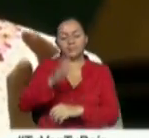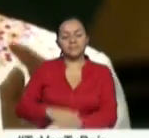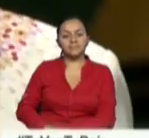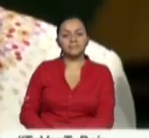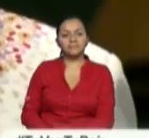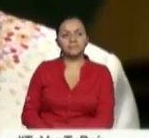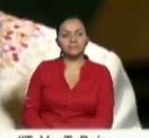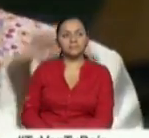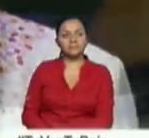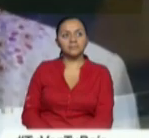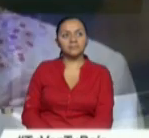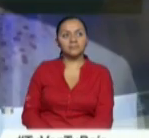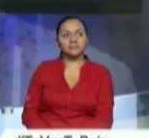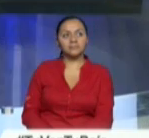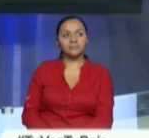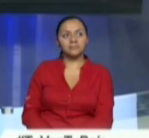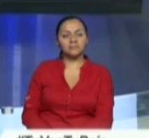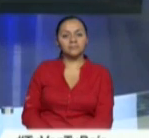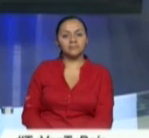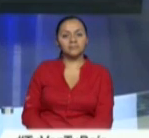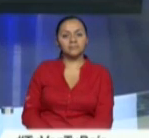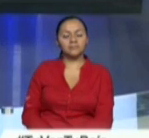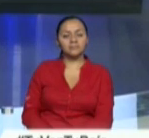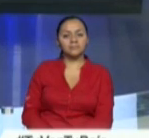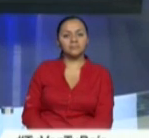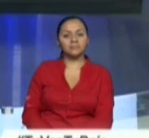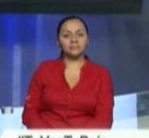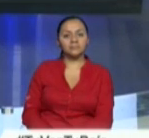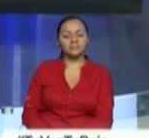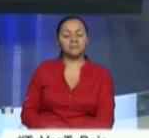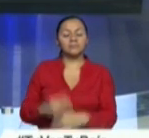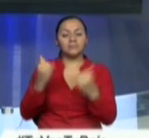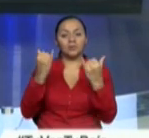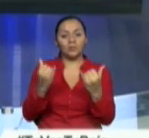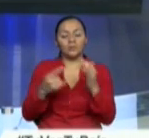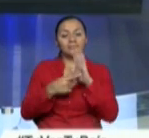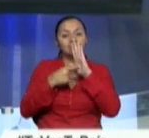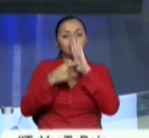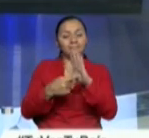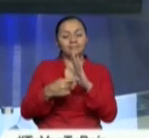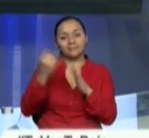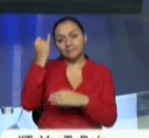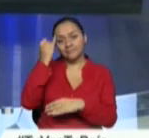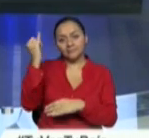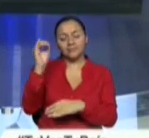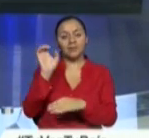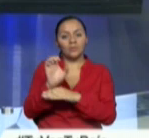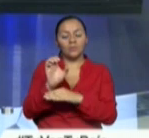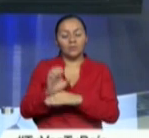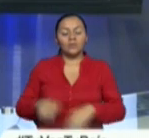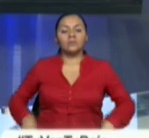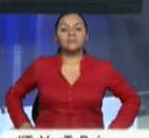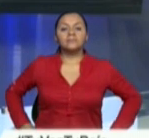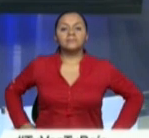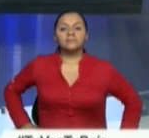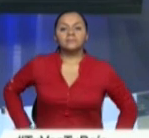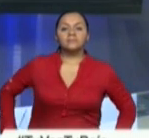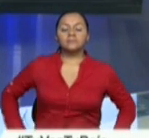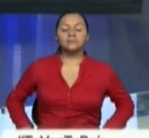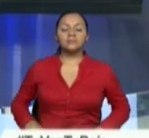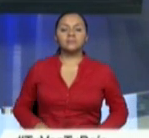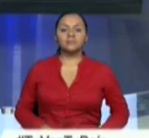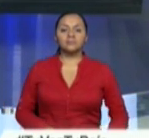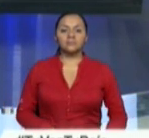Pavón noticiero ciudadano hoy le presentamos otro gran invento ecuatoriano se trata de ineru